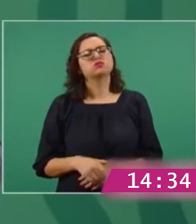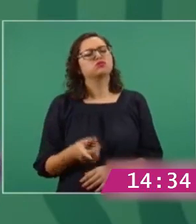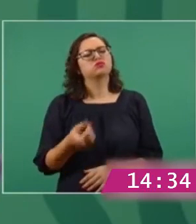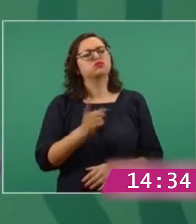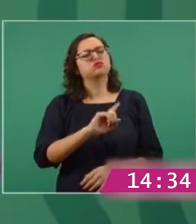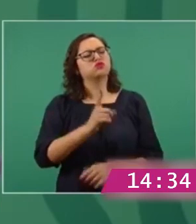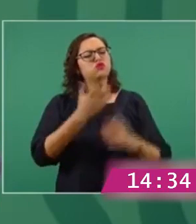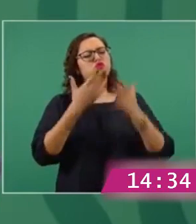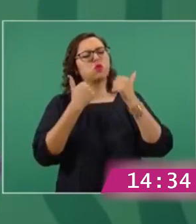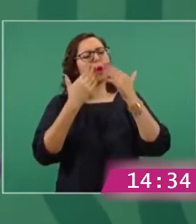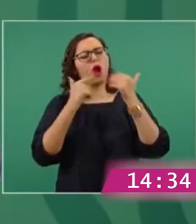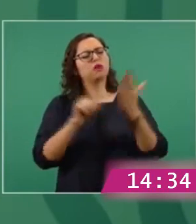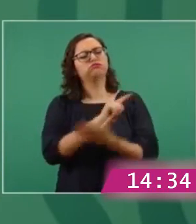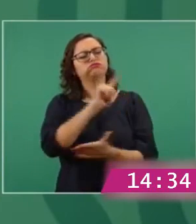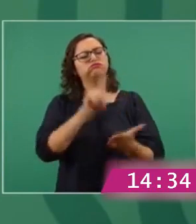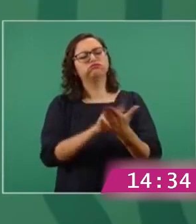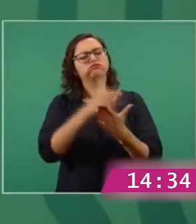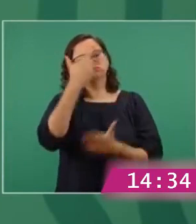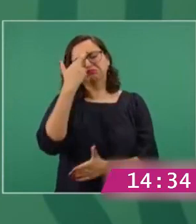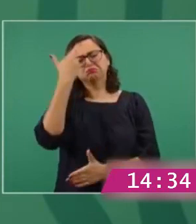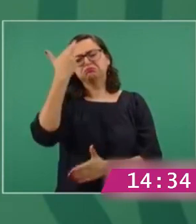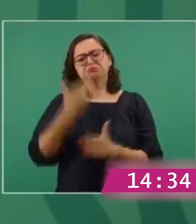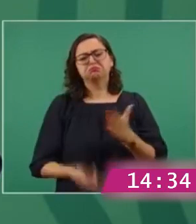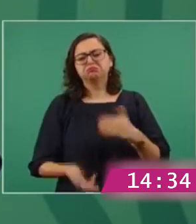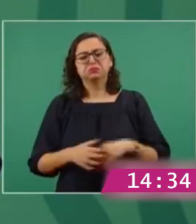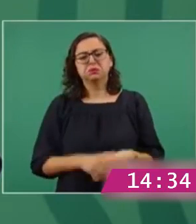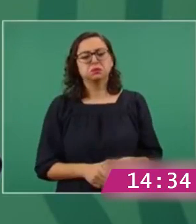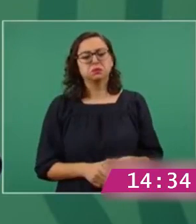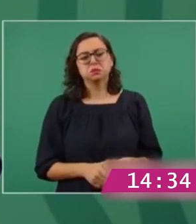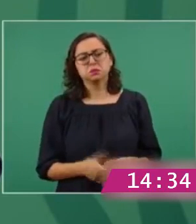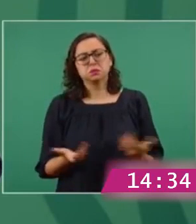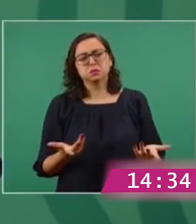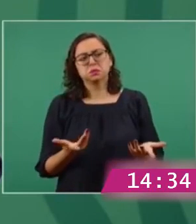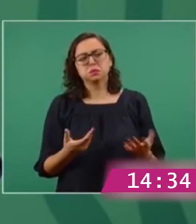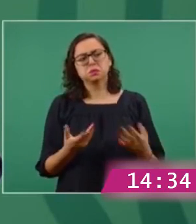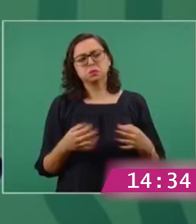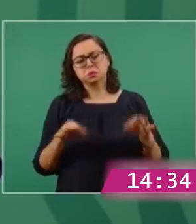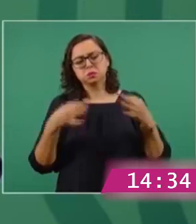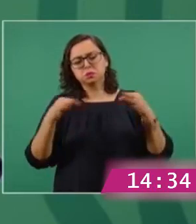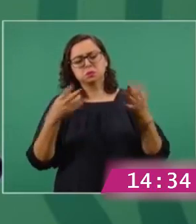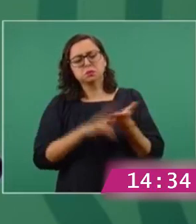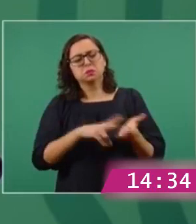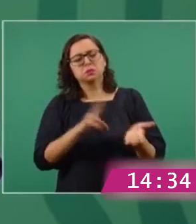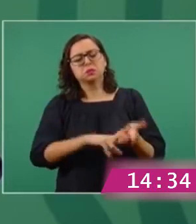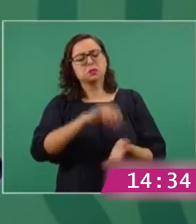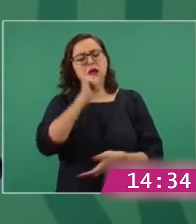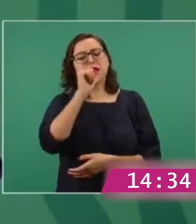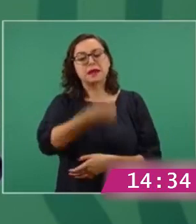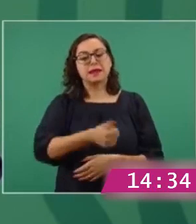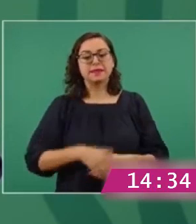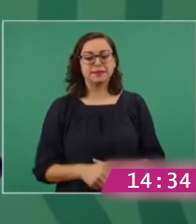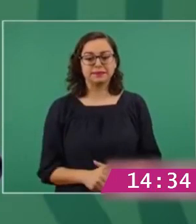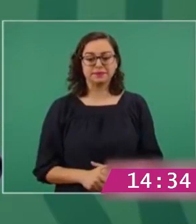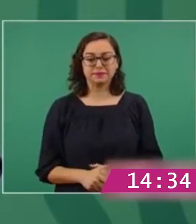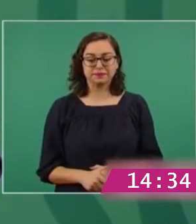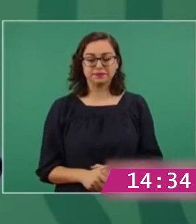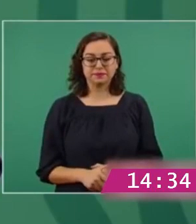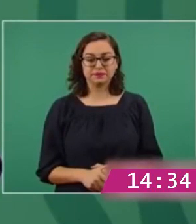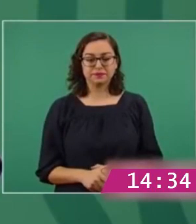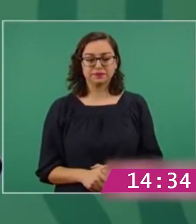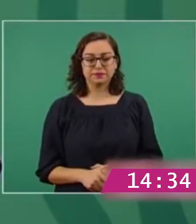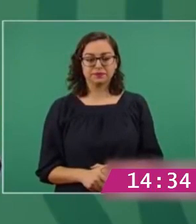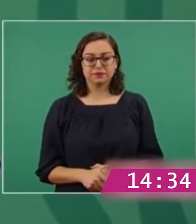fiscalía sigan adelante con las investigaciones, dice el presidente Andrés Manuel López Obrador, que ya quiere